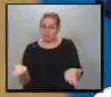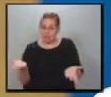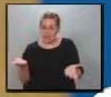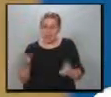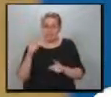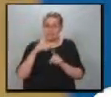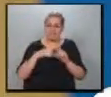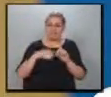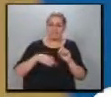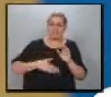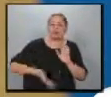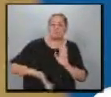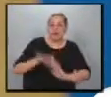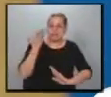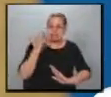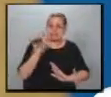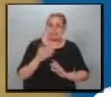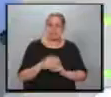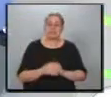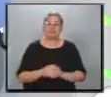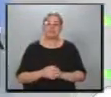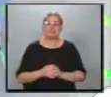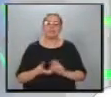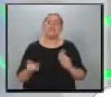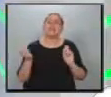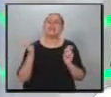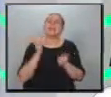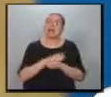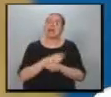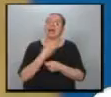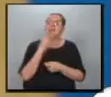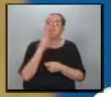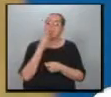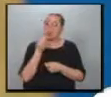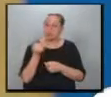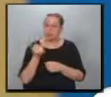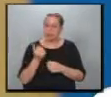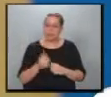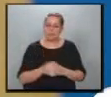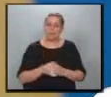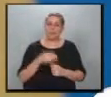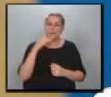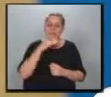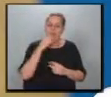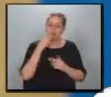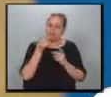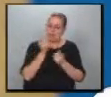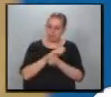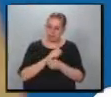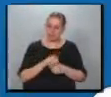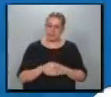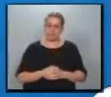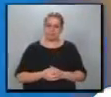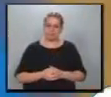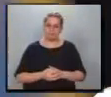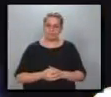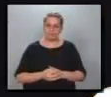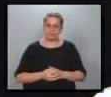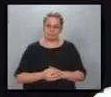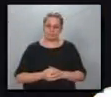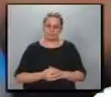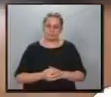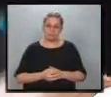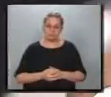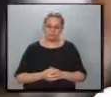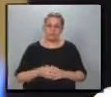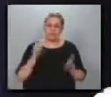a mucho mayor temperatura, entonces evidentemente cambia el gusto del vino. Claro, bueno, es bueno ese